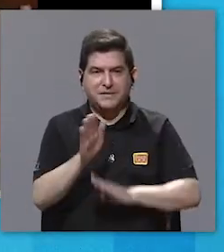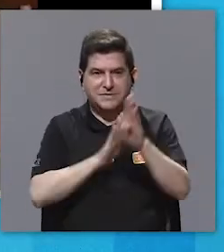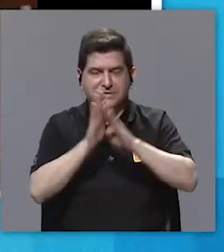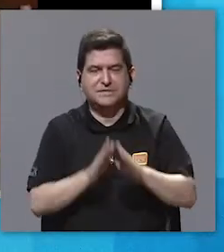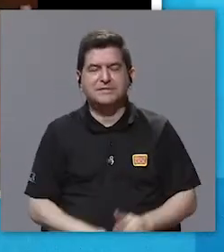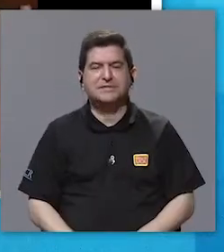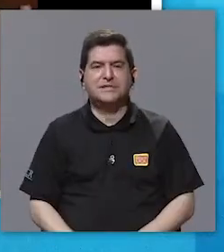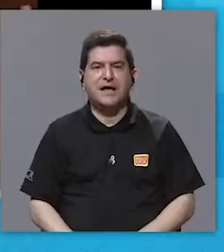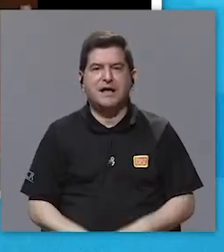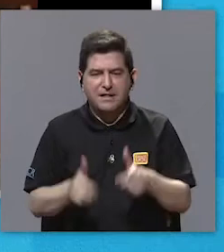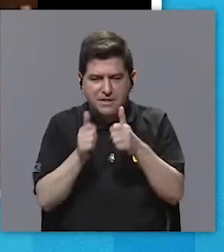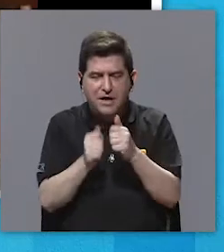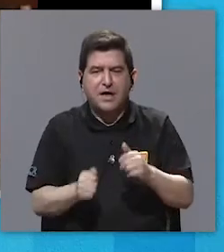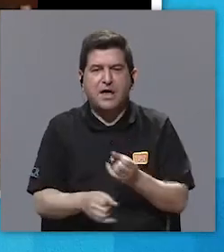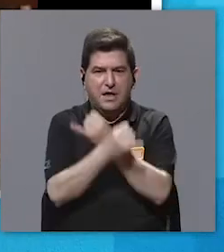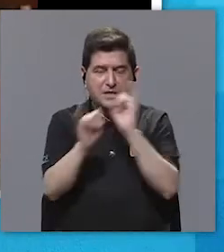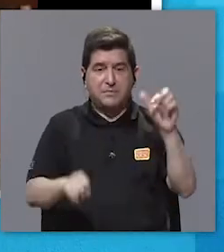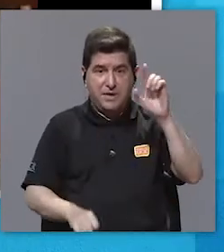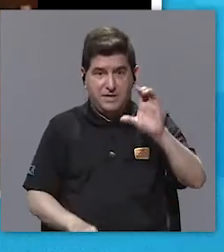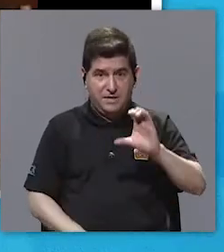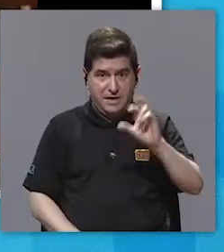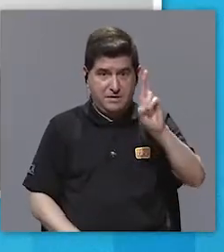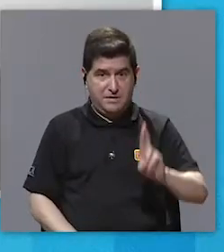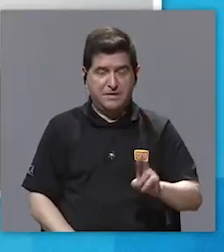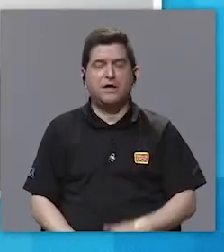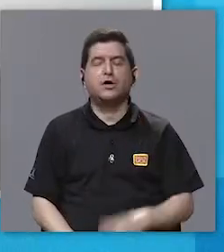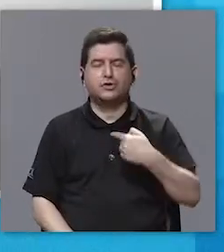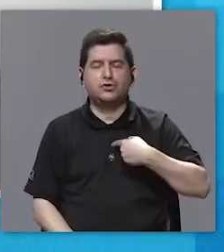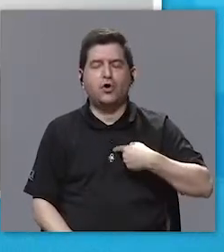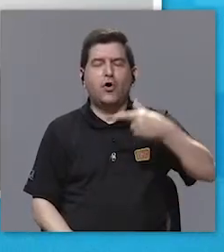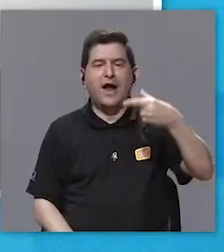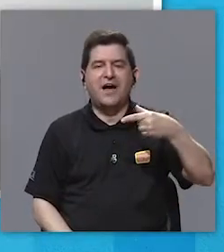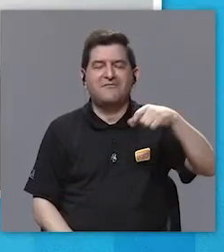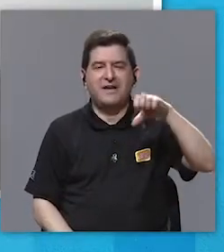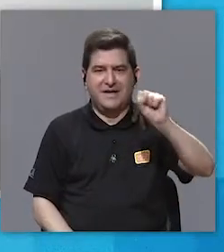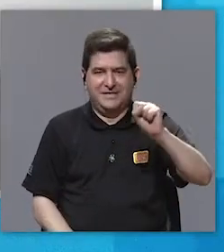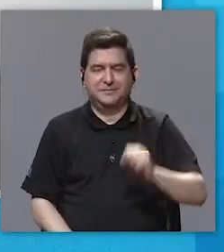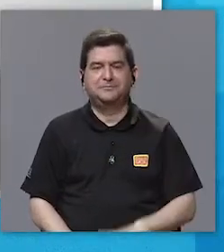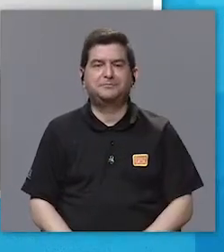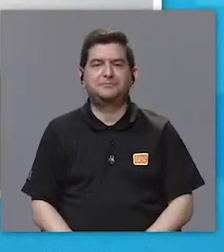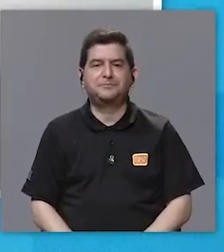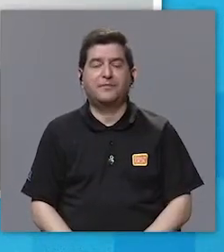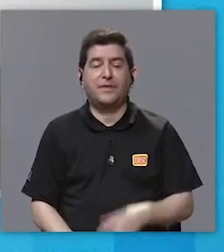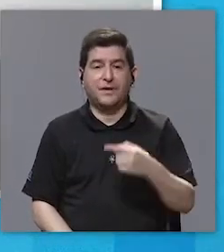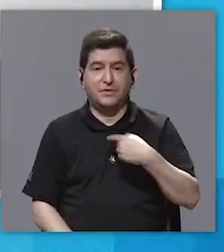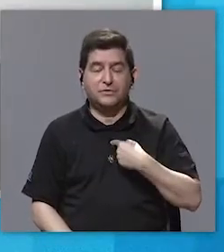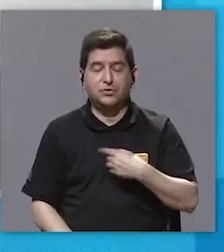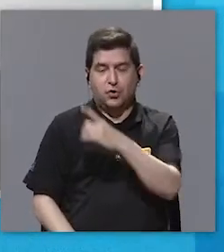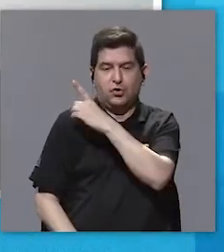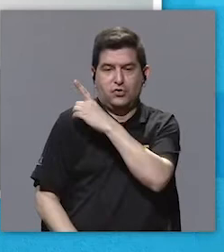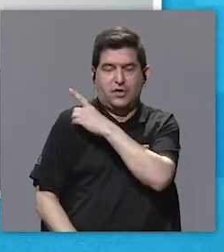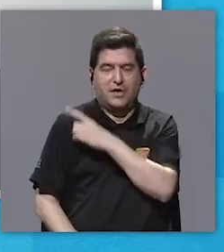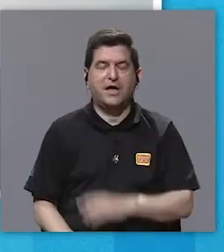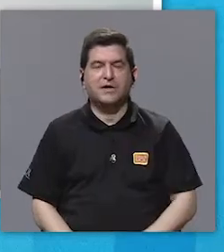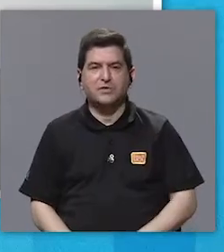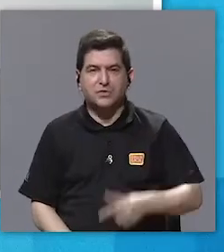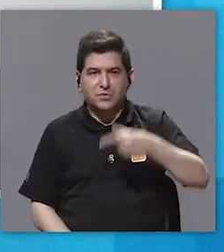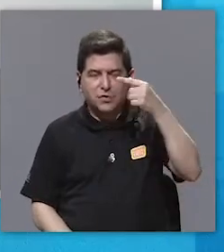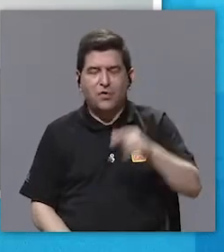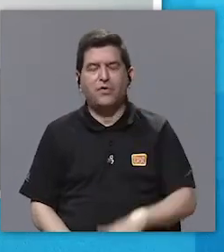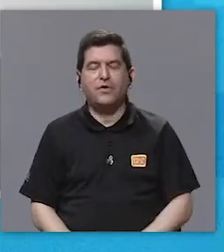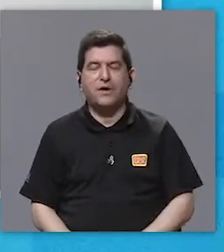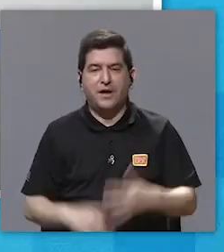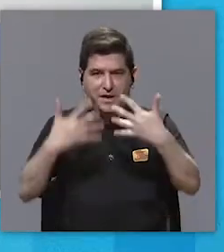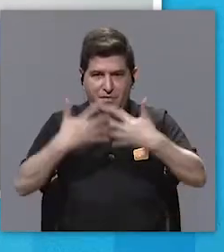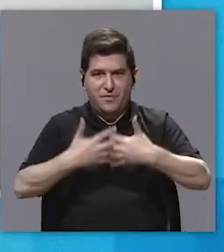empresa de desarrollo de juegos independientes kim costa rica yo me llamo gabriel serrano y hoy virtud ejecutivo y de